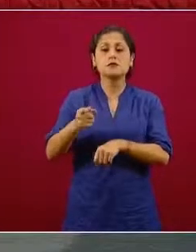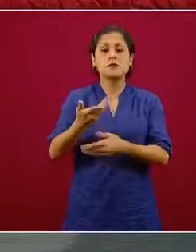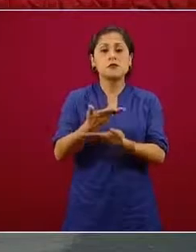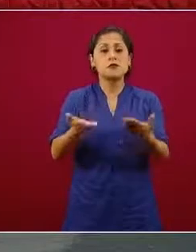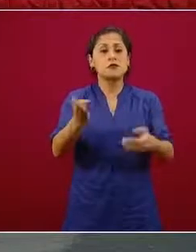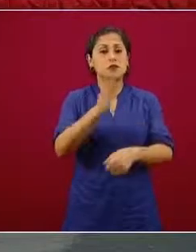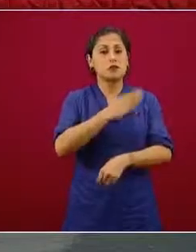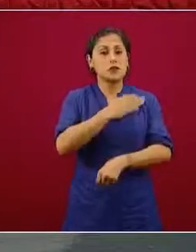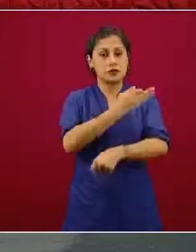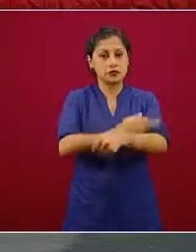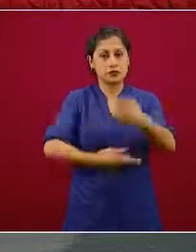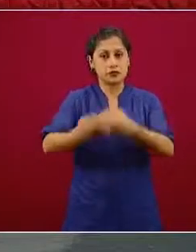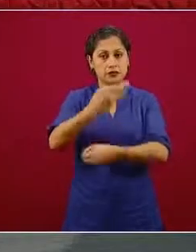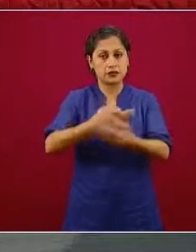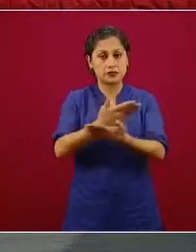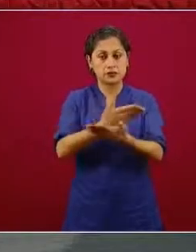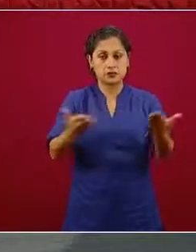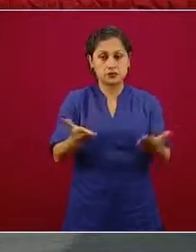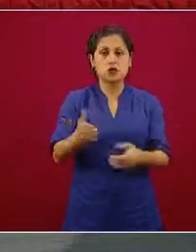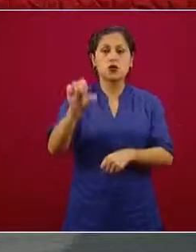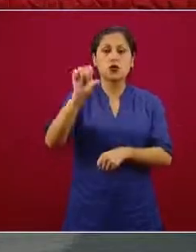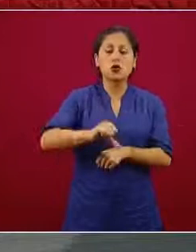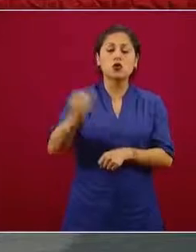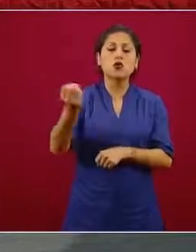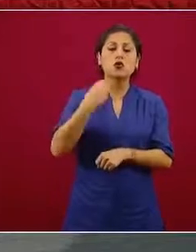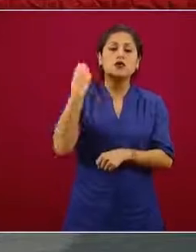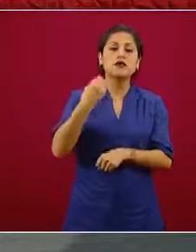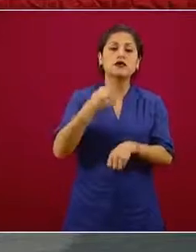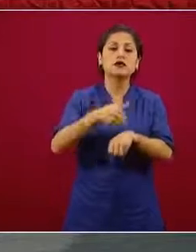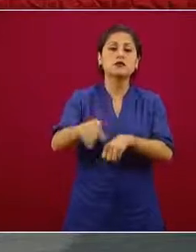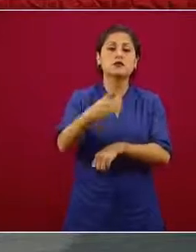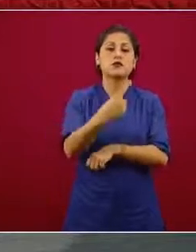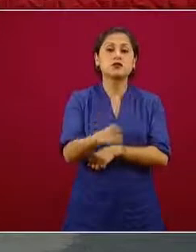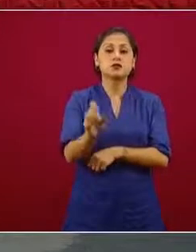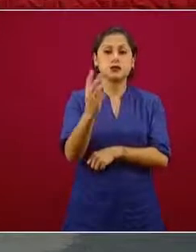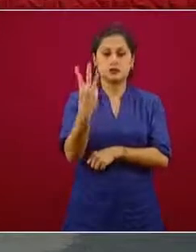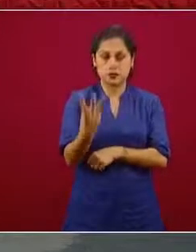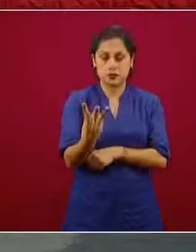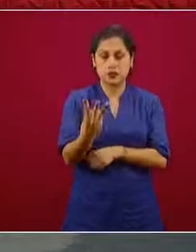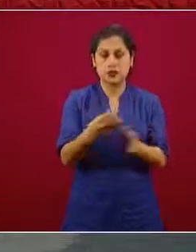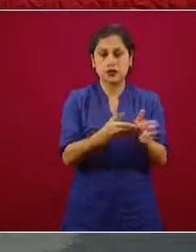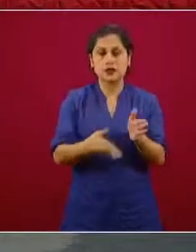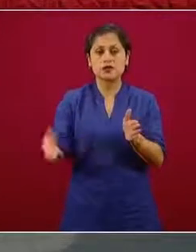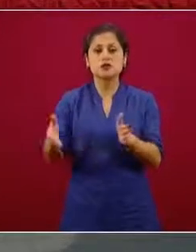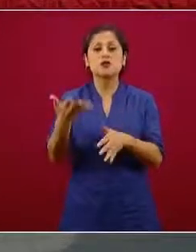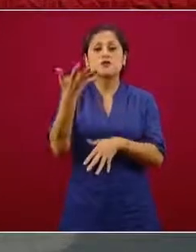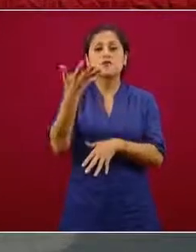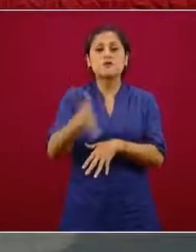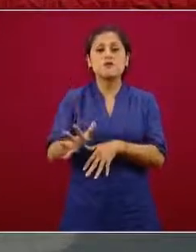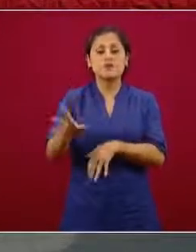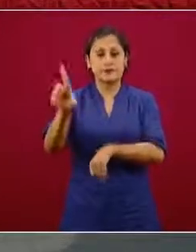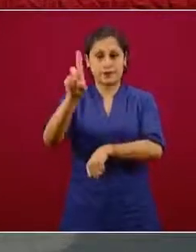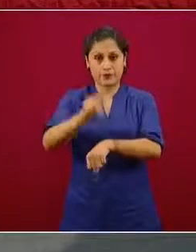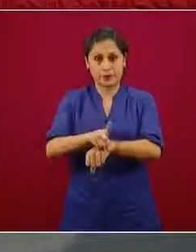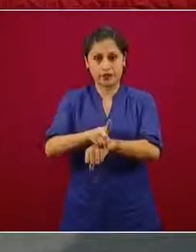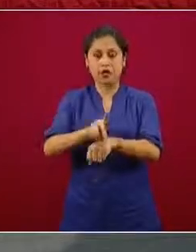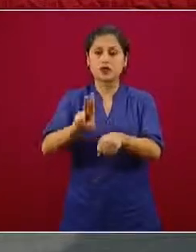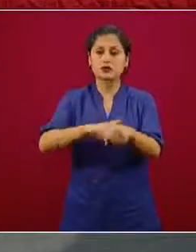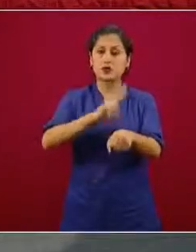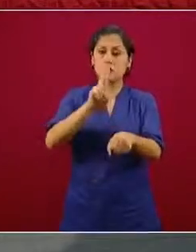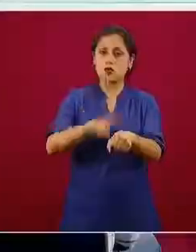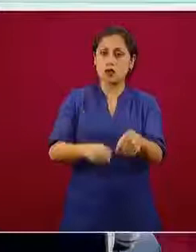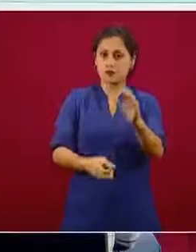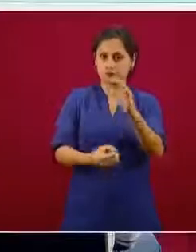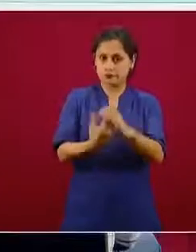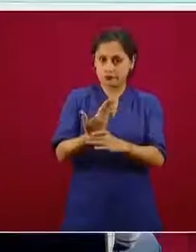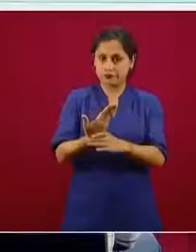todos. Bienvenidos a la conferencia vespertina número 103 en este 10º día de la nueva normalidad, donde